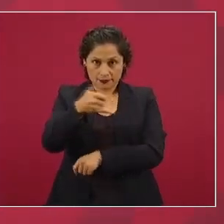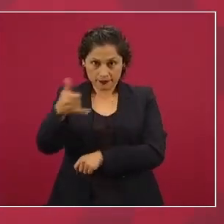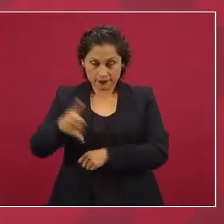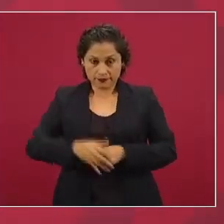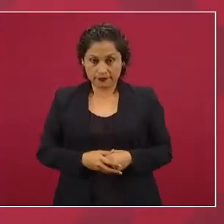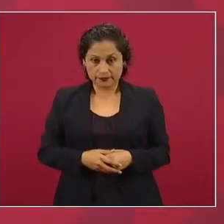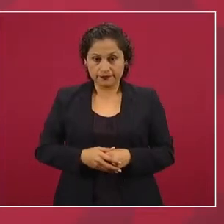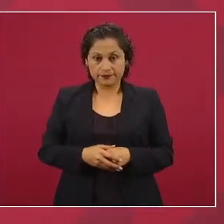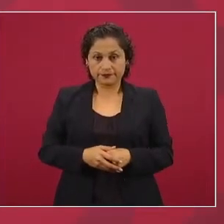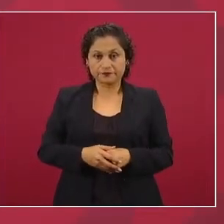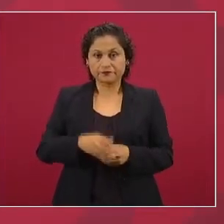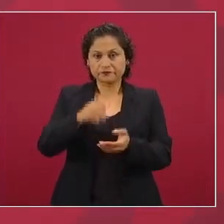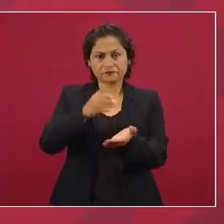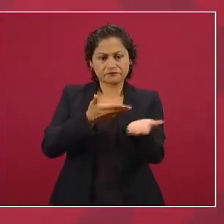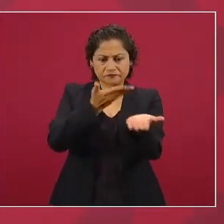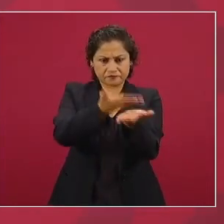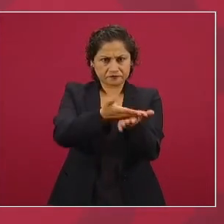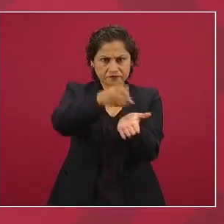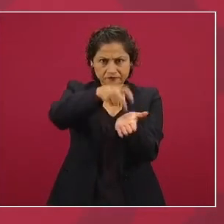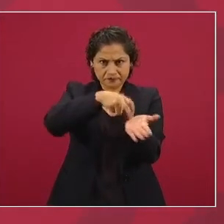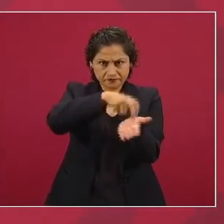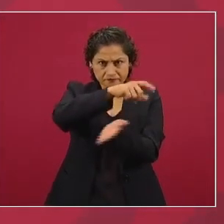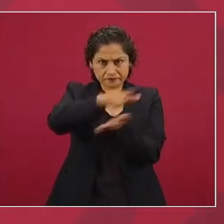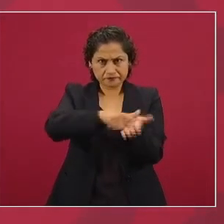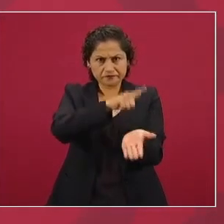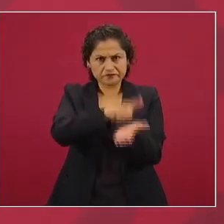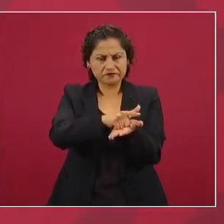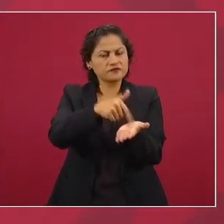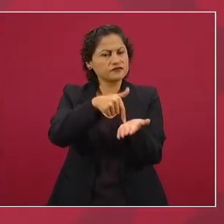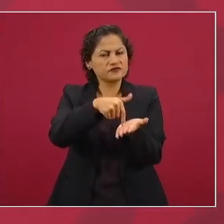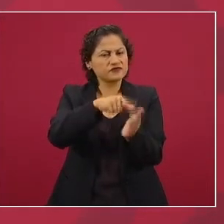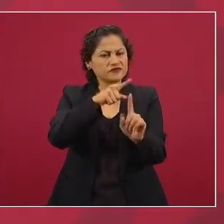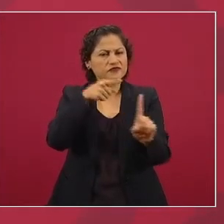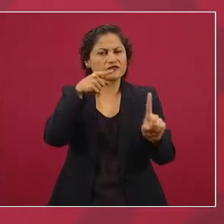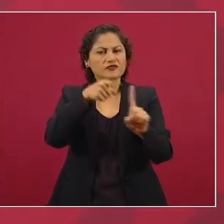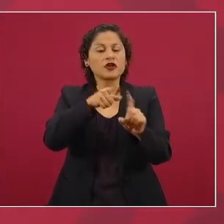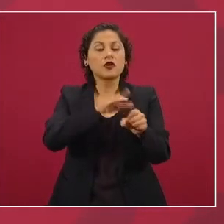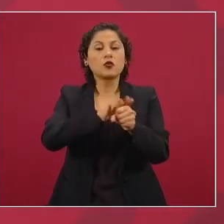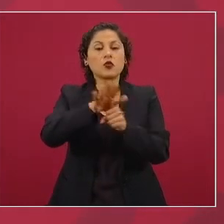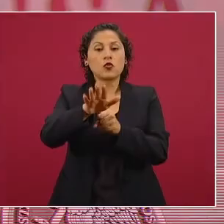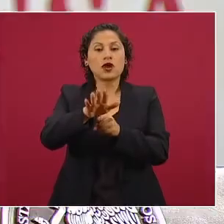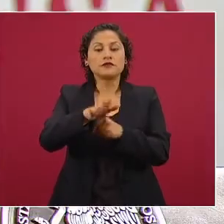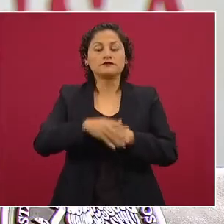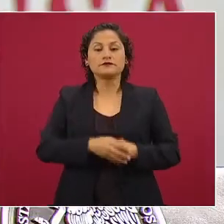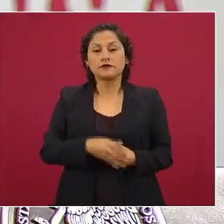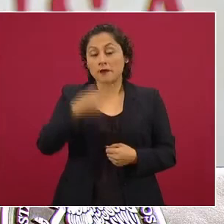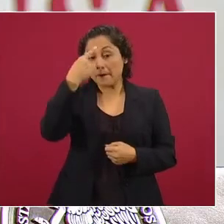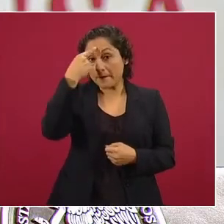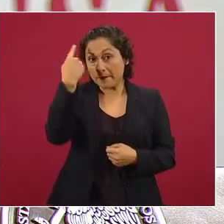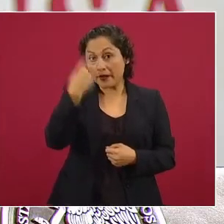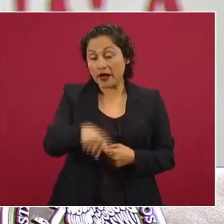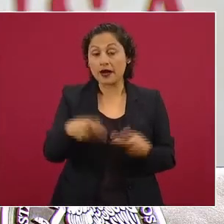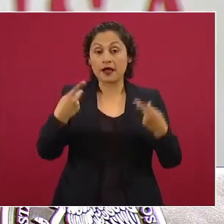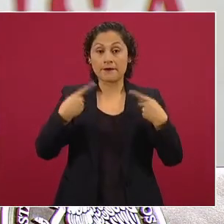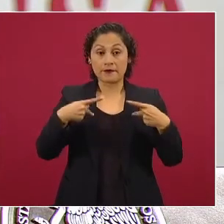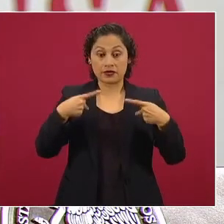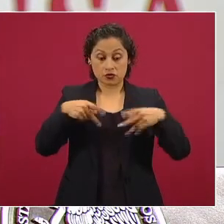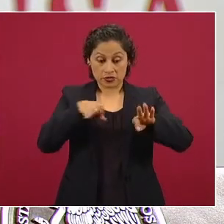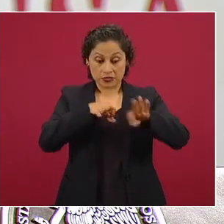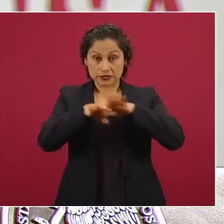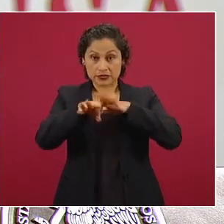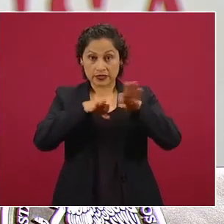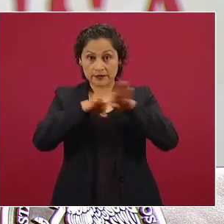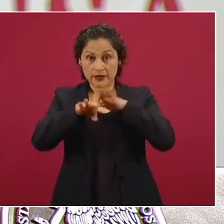lo central, es que los trabajadores puedan recibir sus